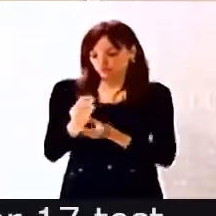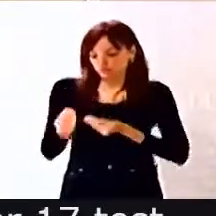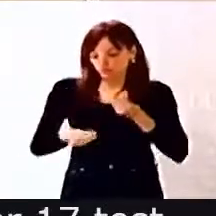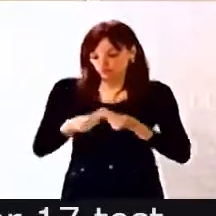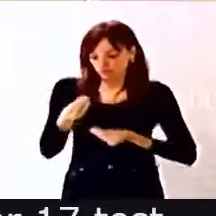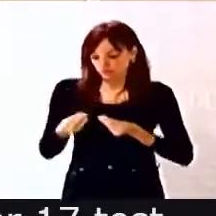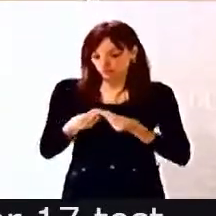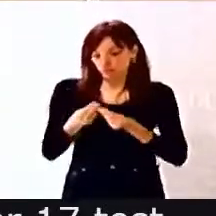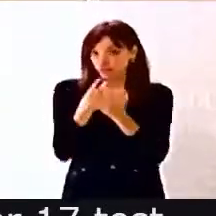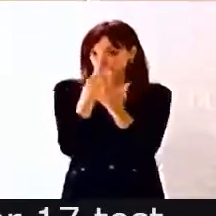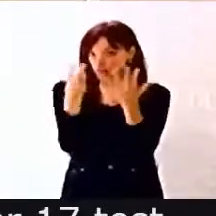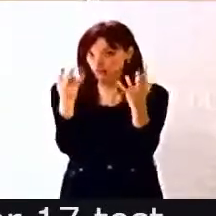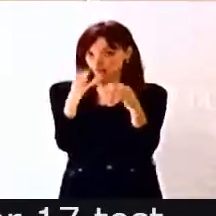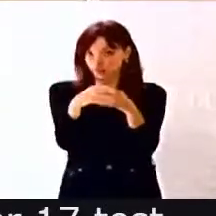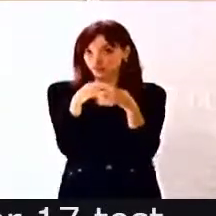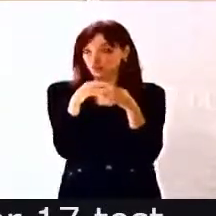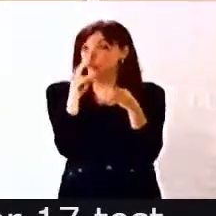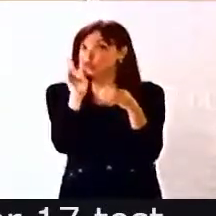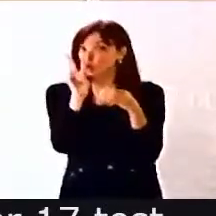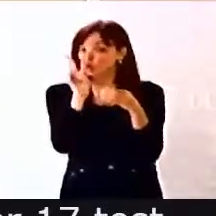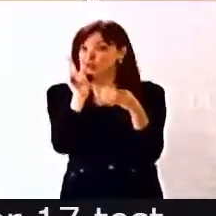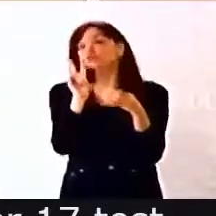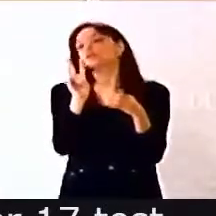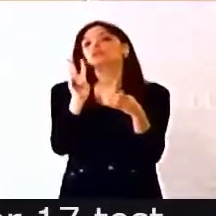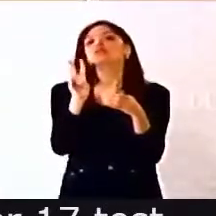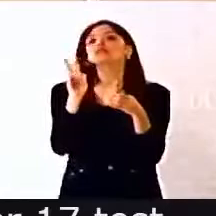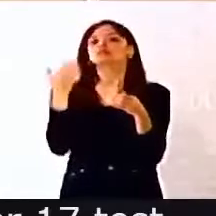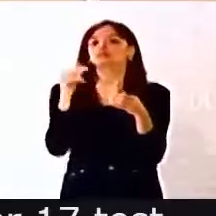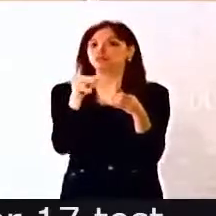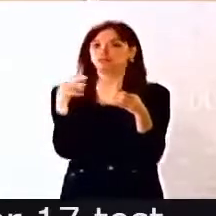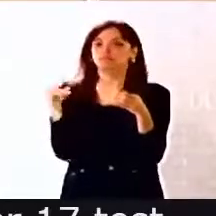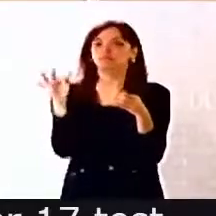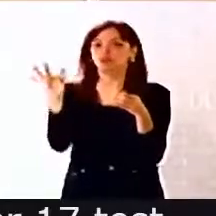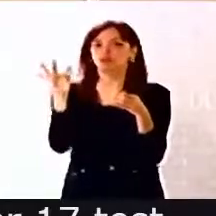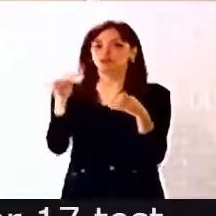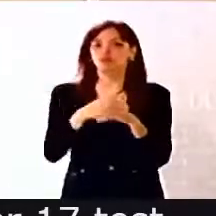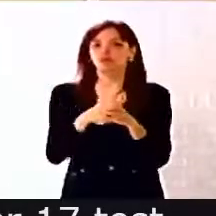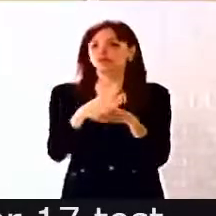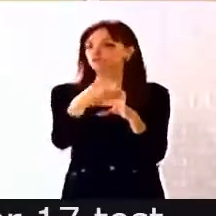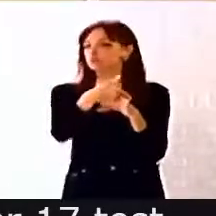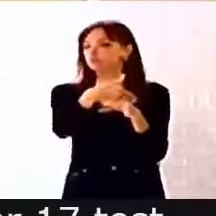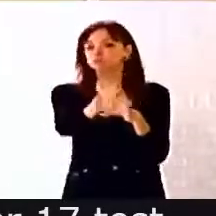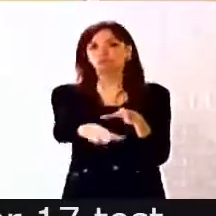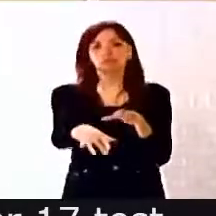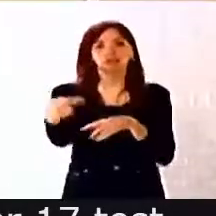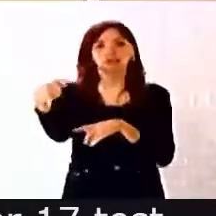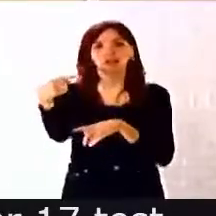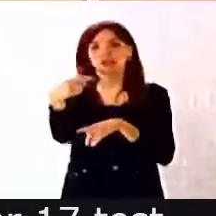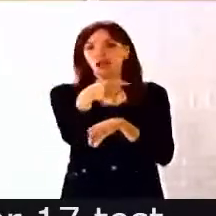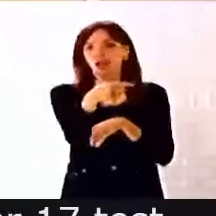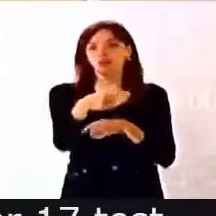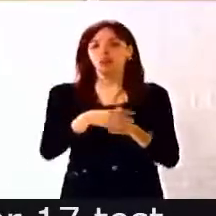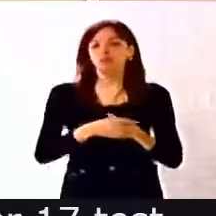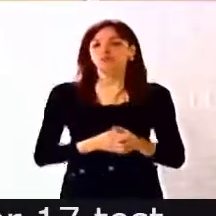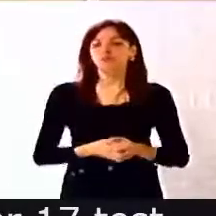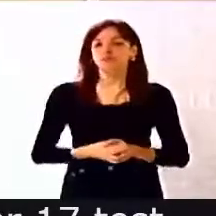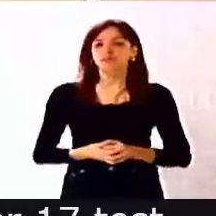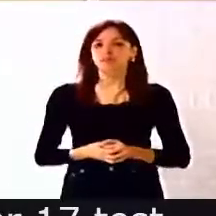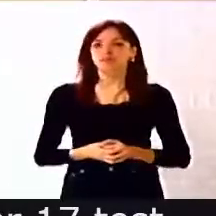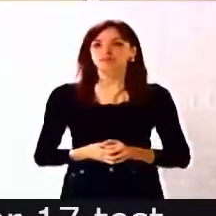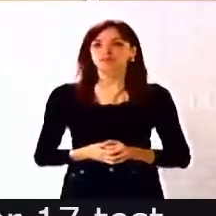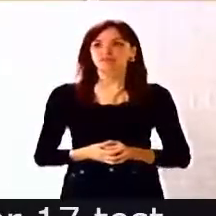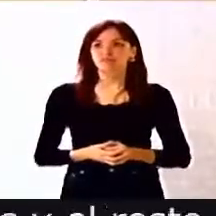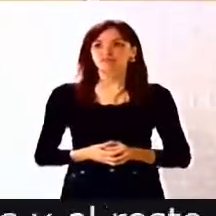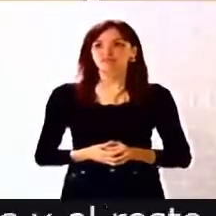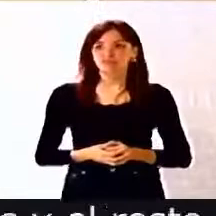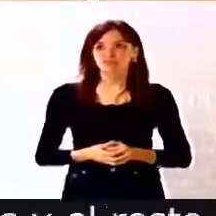de los cuales 2 nos han dado positivo y el resto nos ha dado negativo.